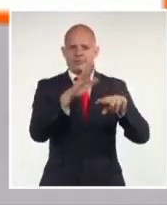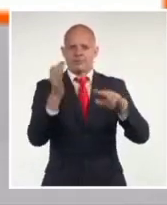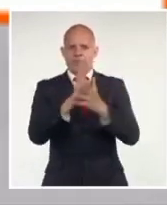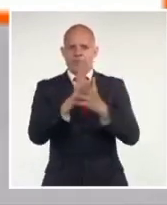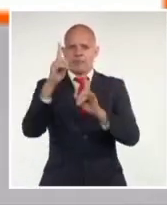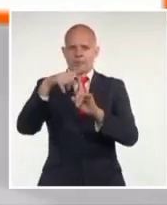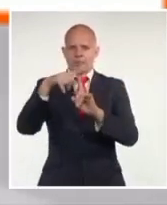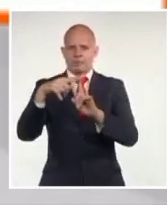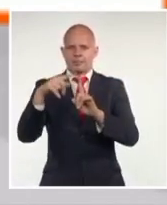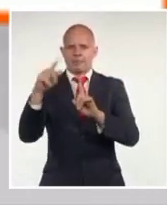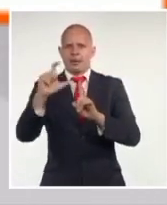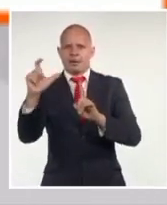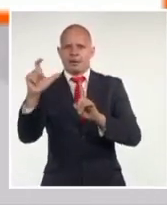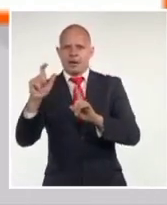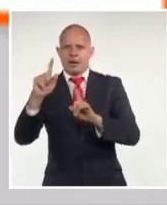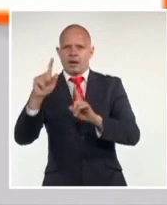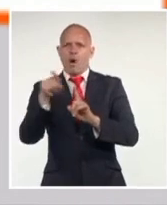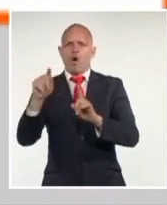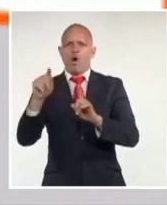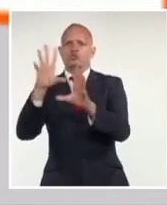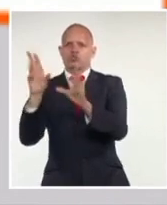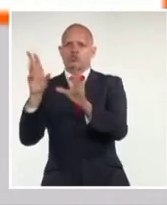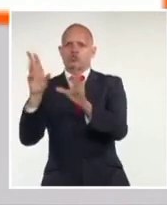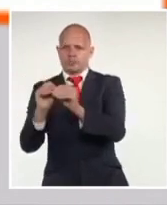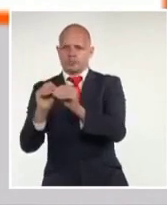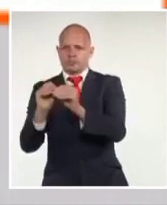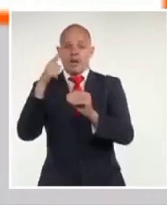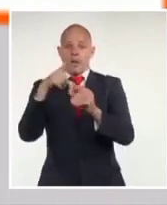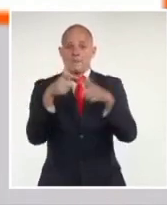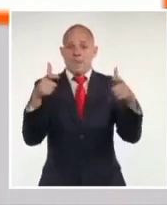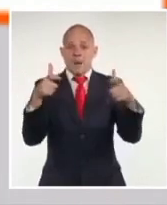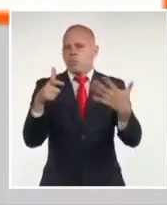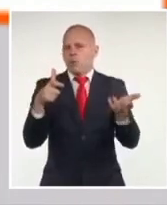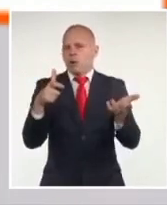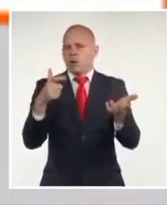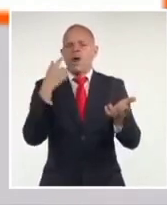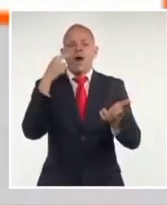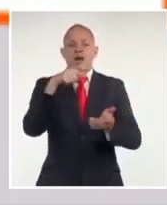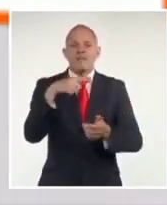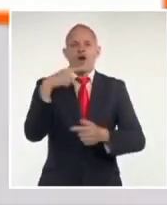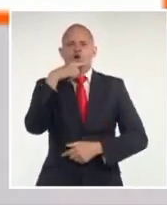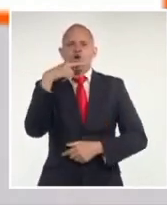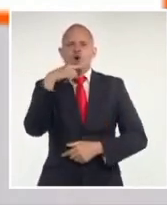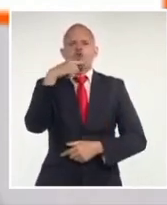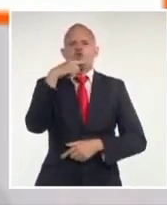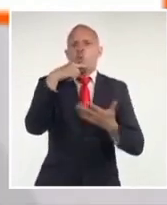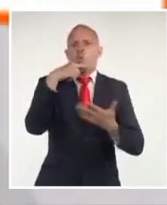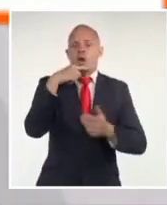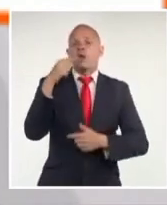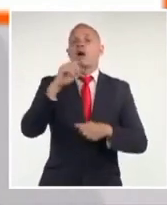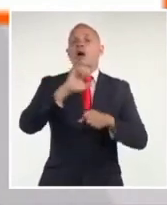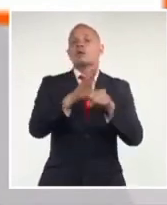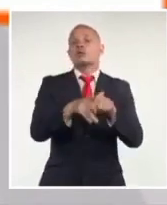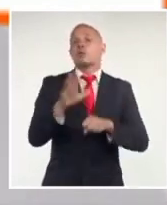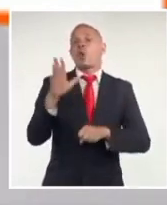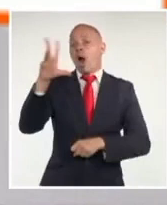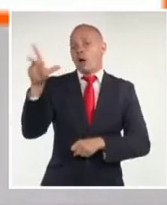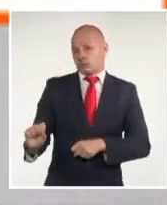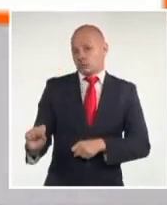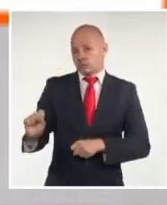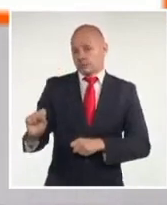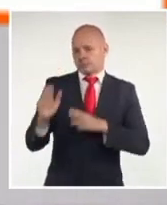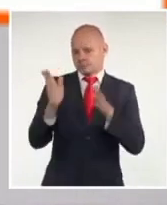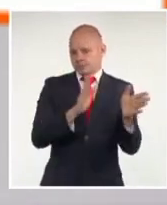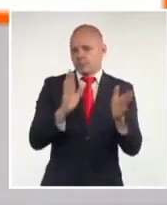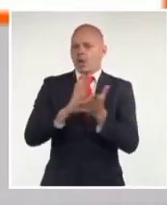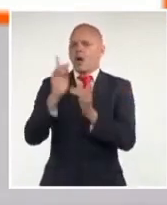que ha predominado es la variante beta. Pero si ven Matanzas, que es la segunda columna, tiene